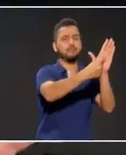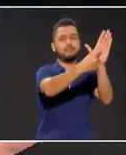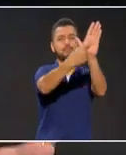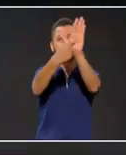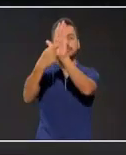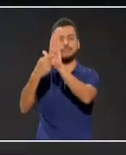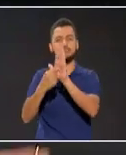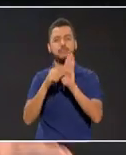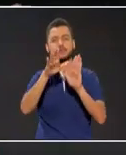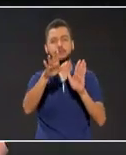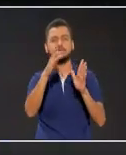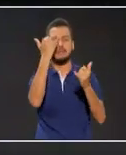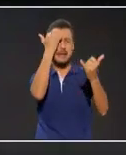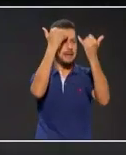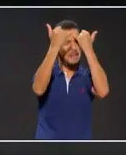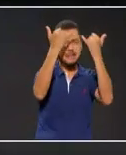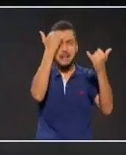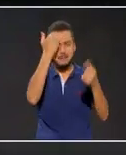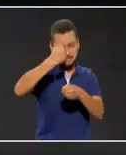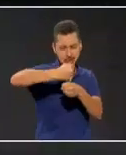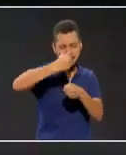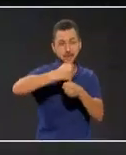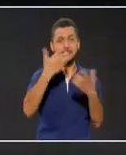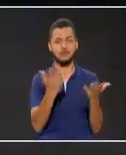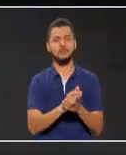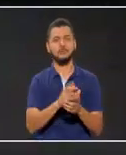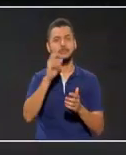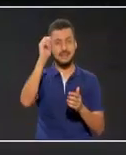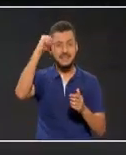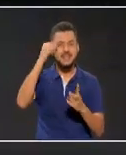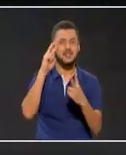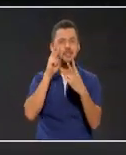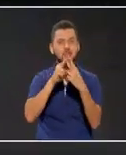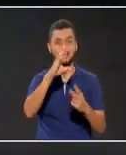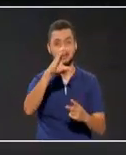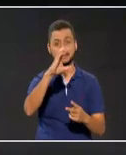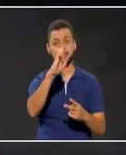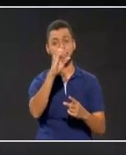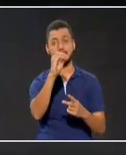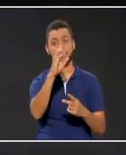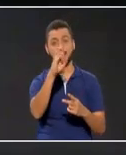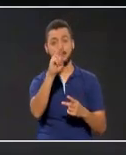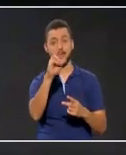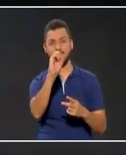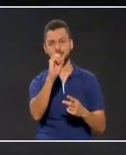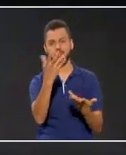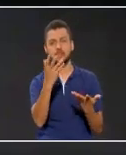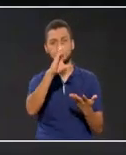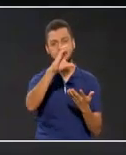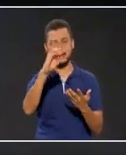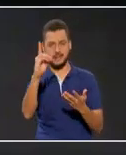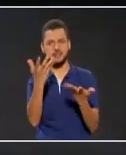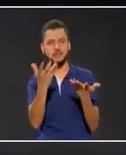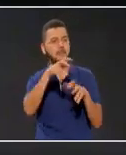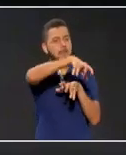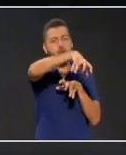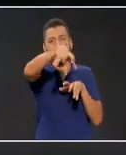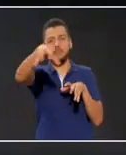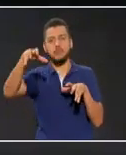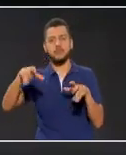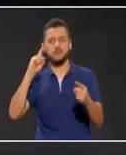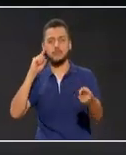e innovación. Y tenemos que promover los CDESOS, un sistema municipal de cuidado y un sistema de orientación vocacional para